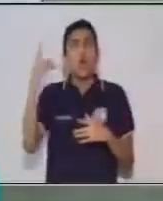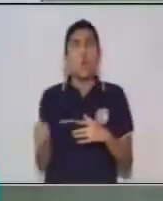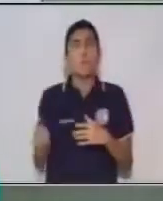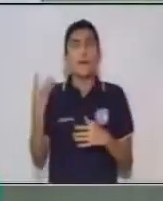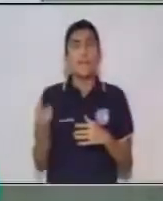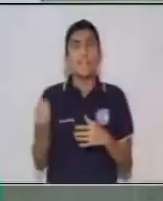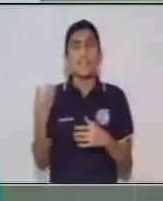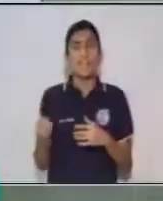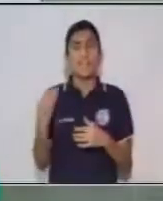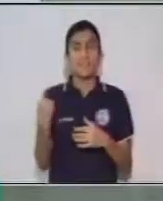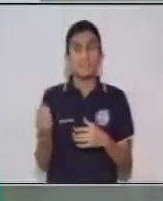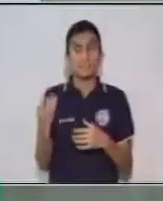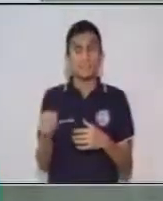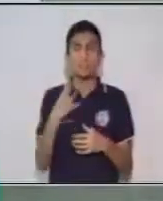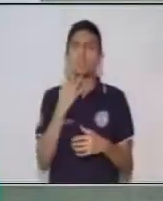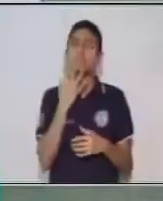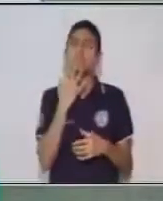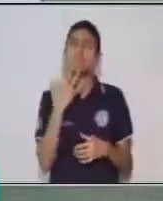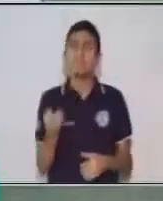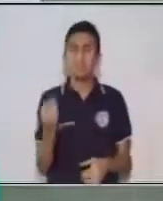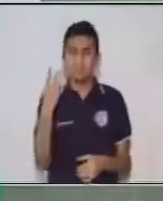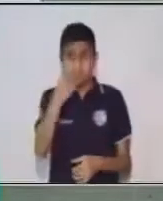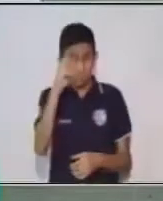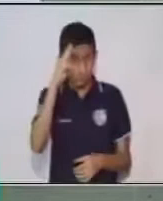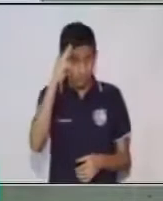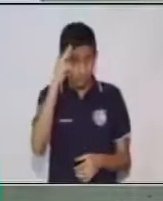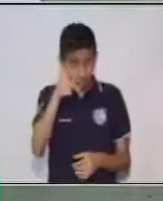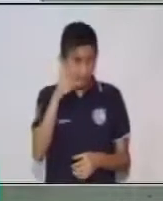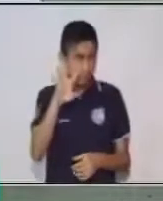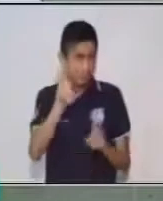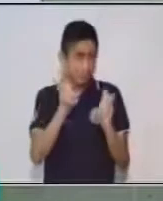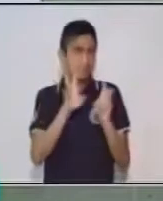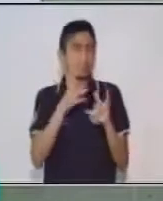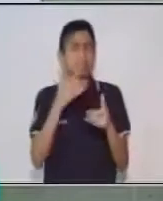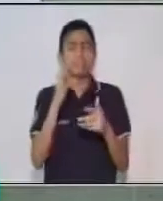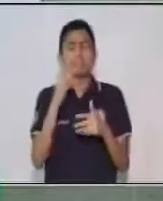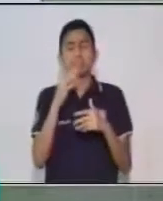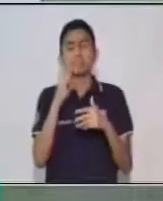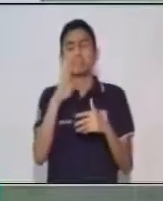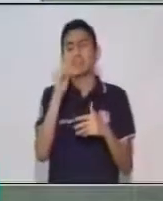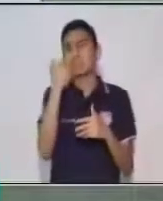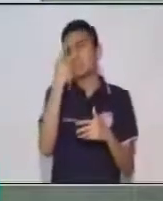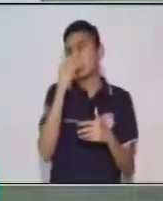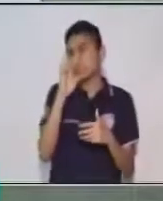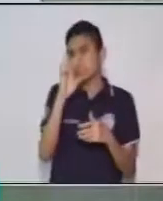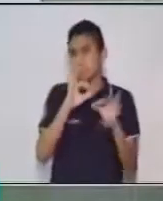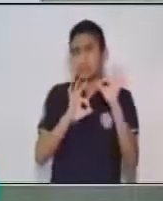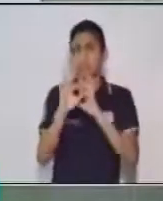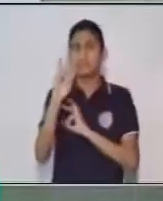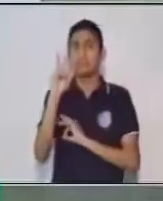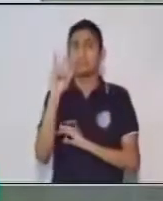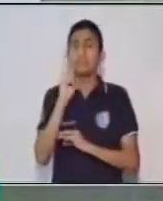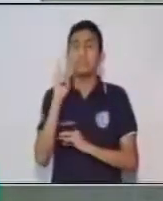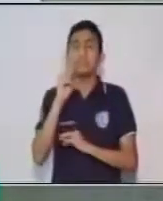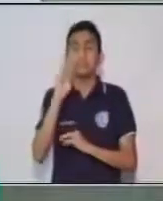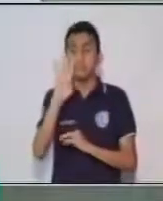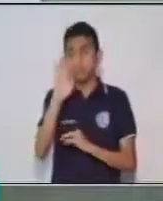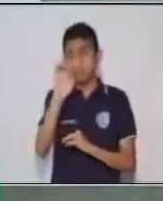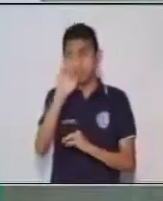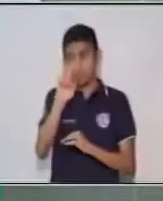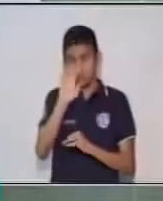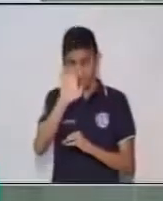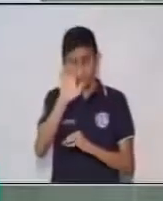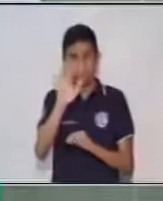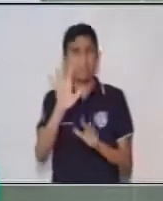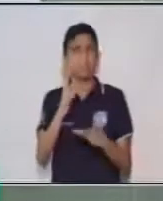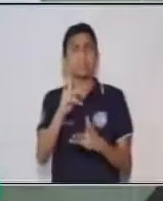Y recuérdate que si estamos hablando de la base, o el verbo base, por llamarlo de alguna forma, tiene